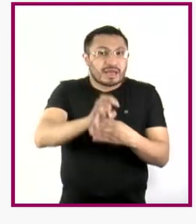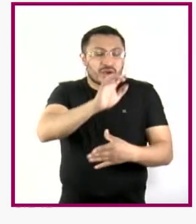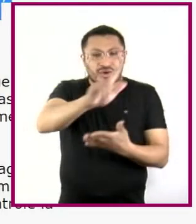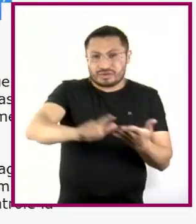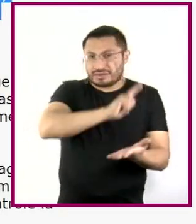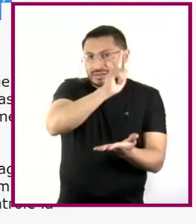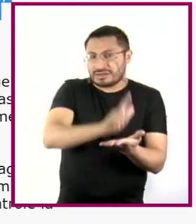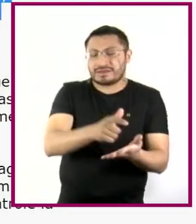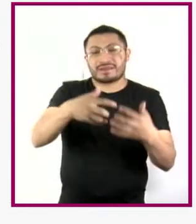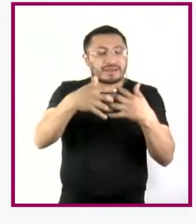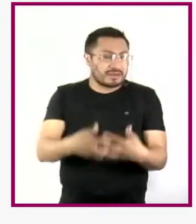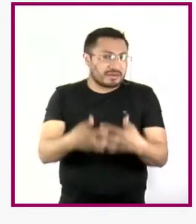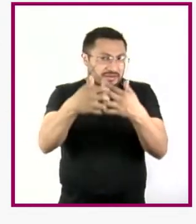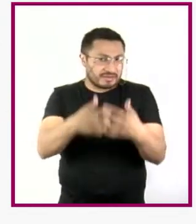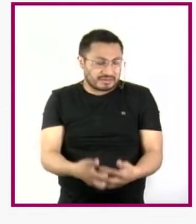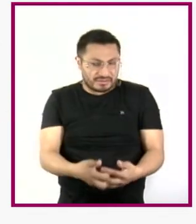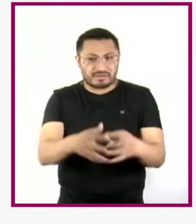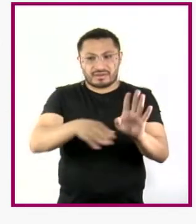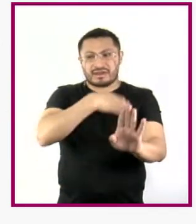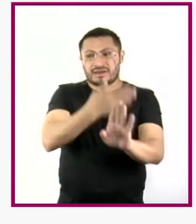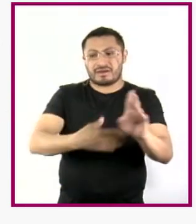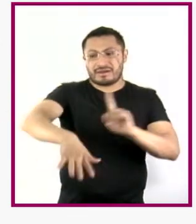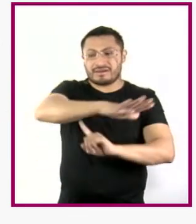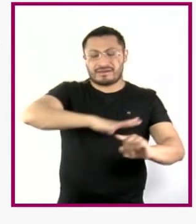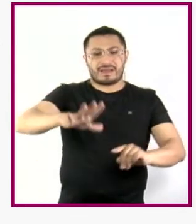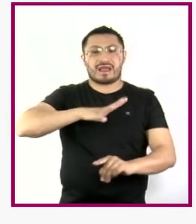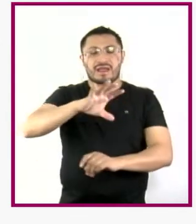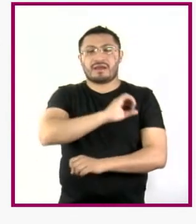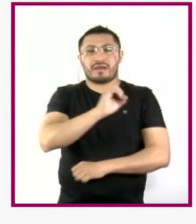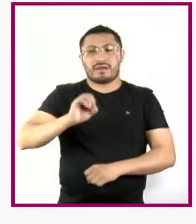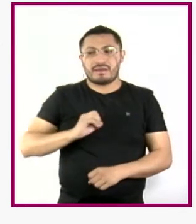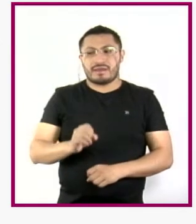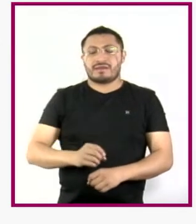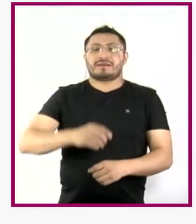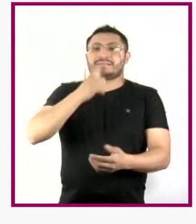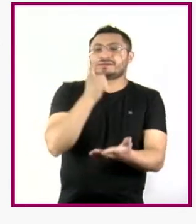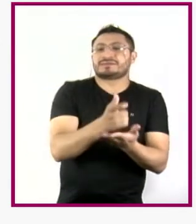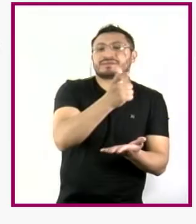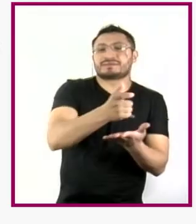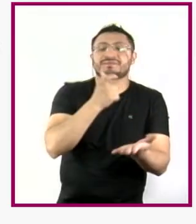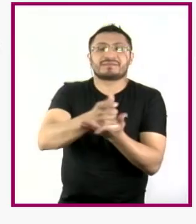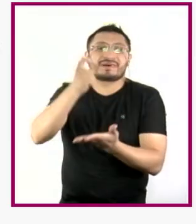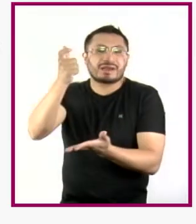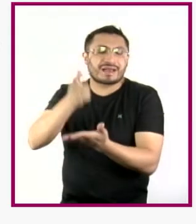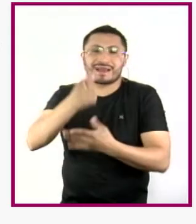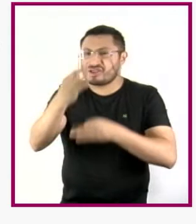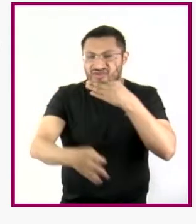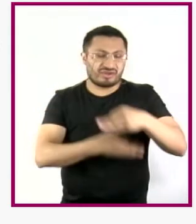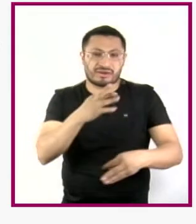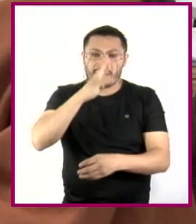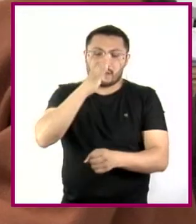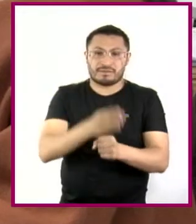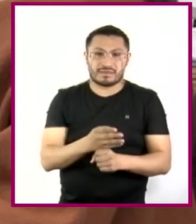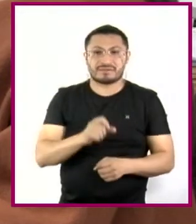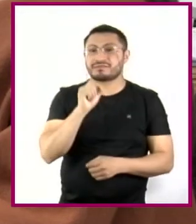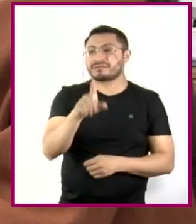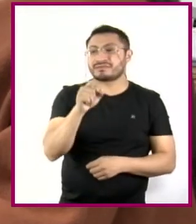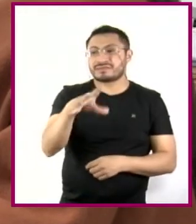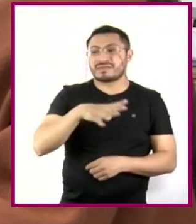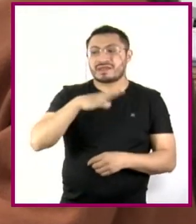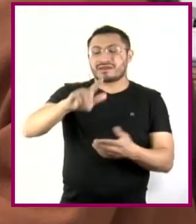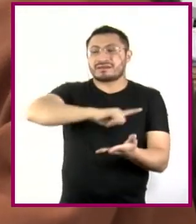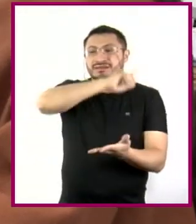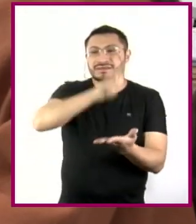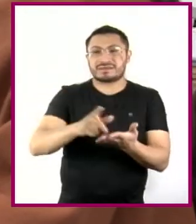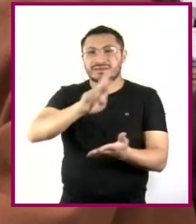las fábricas que contaminan el medio ambiente tienen la obligación de pagar por todos los daños que ocasionan. También la ley reconoce a